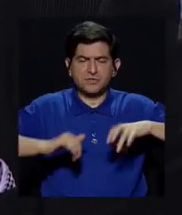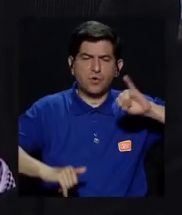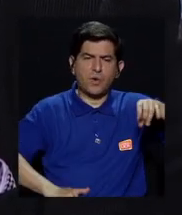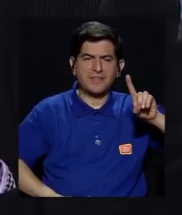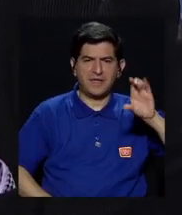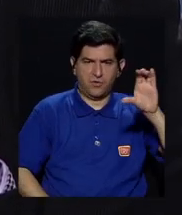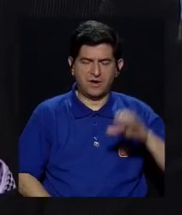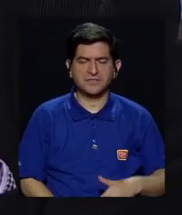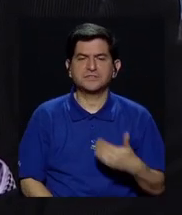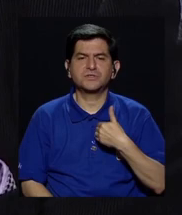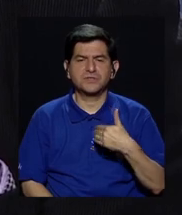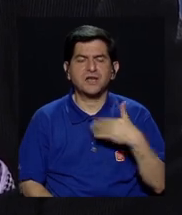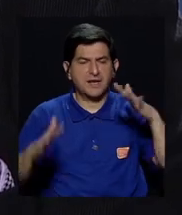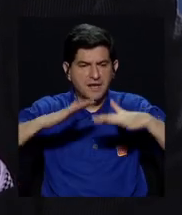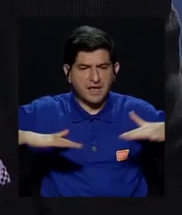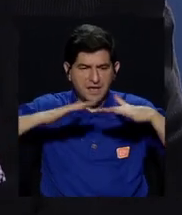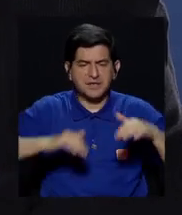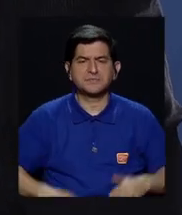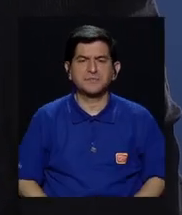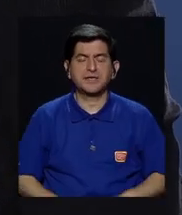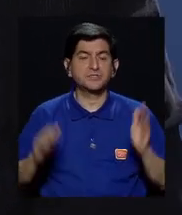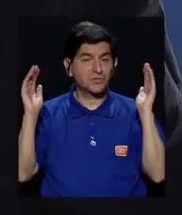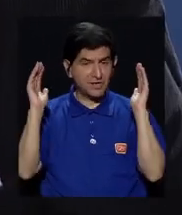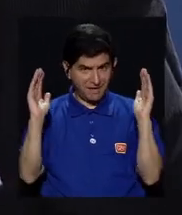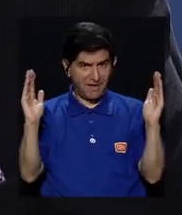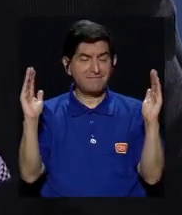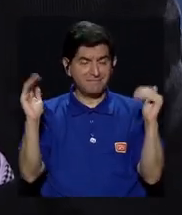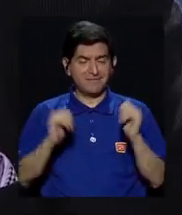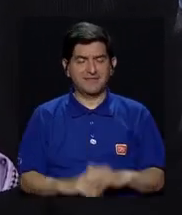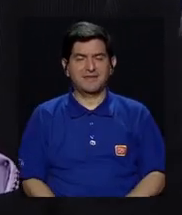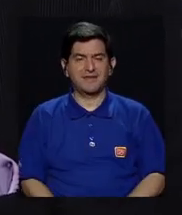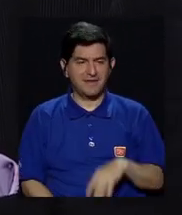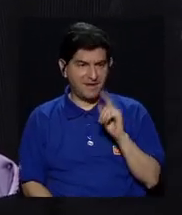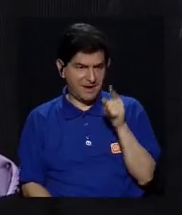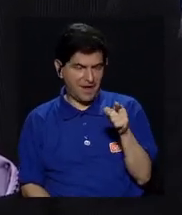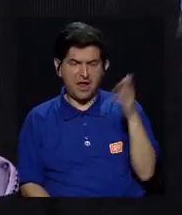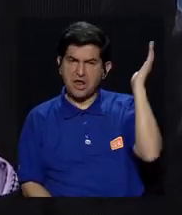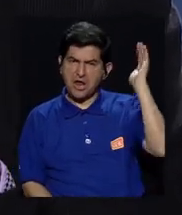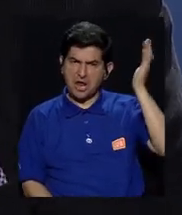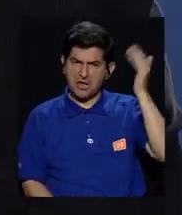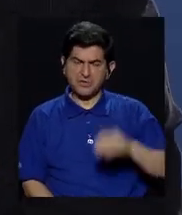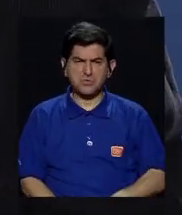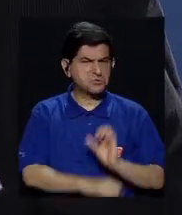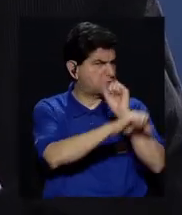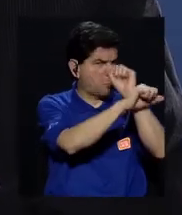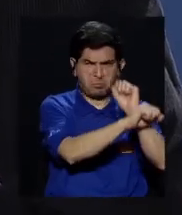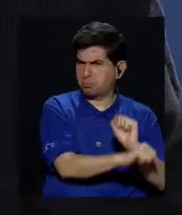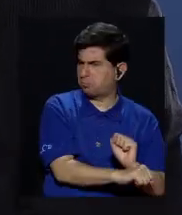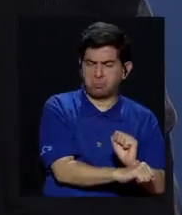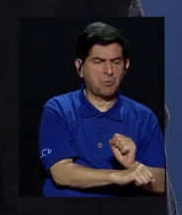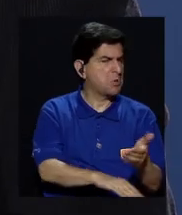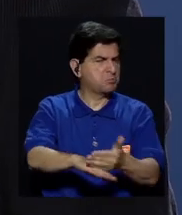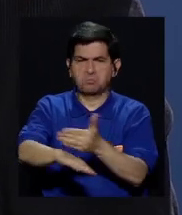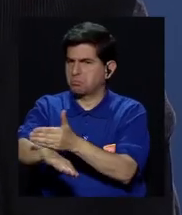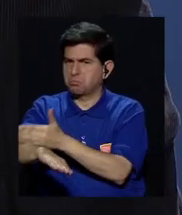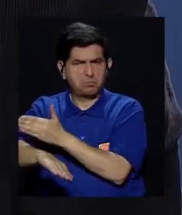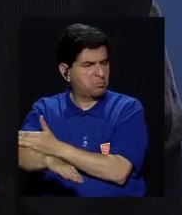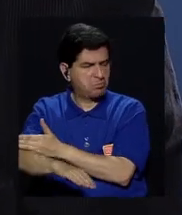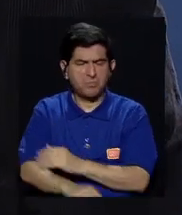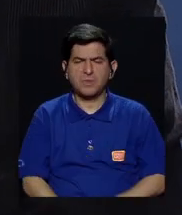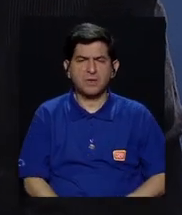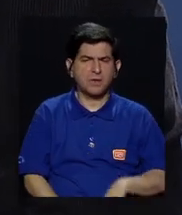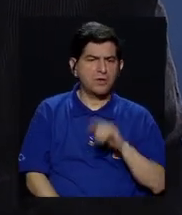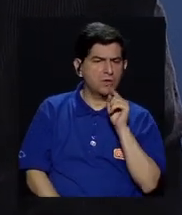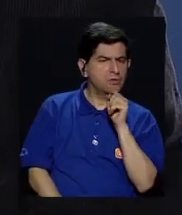o diego caso tiene un nicho que es una pecera muy grande contigo caso su discurso no es ni conservador ni es progresista su